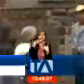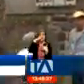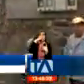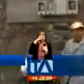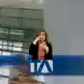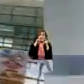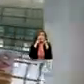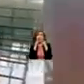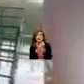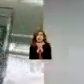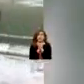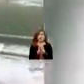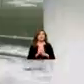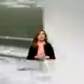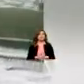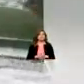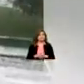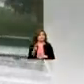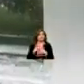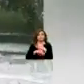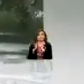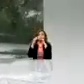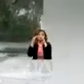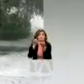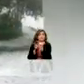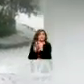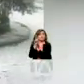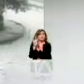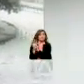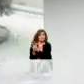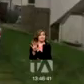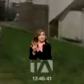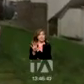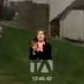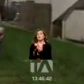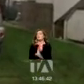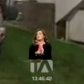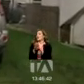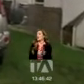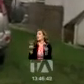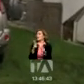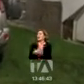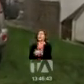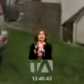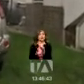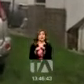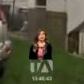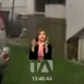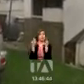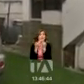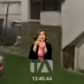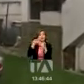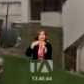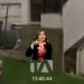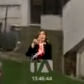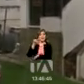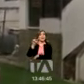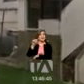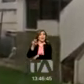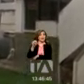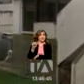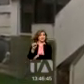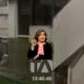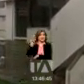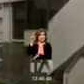también que lloraban. Fueron un total de 25 casas afectadas. Una de las que resultó más destruida fue la de la familia Armas. El techo de una